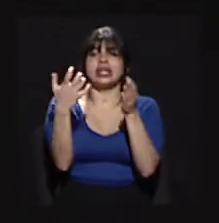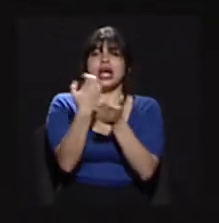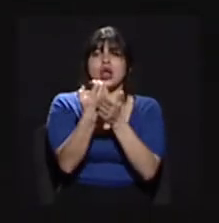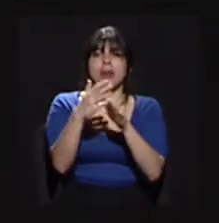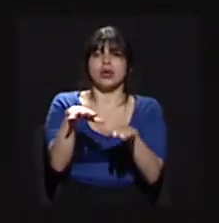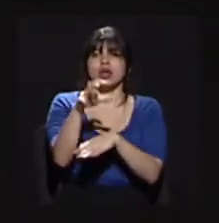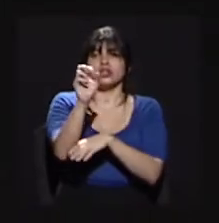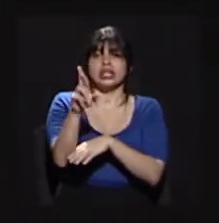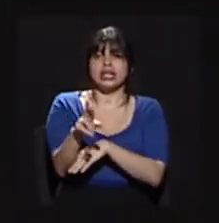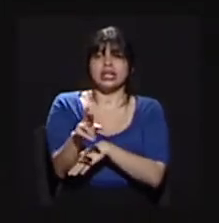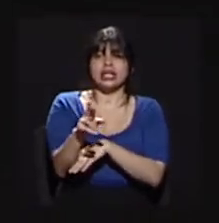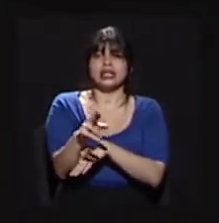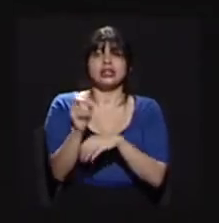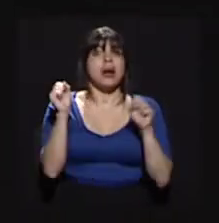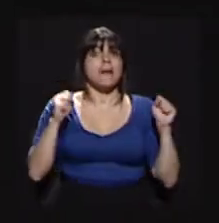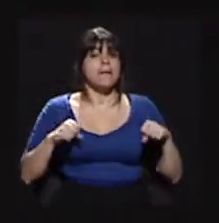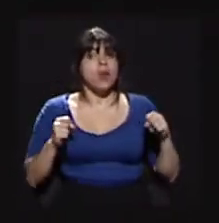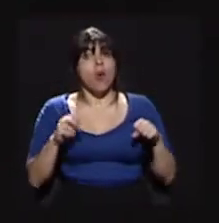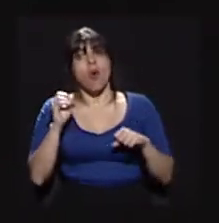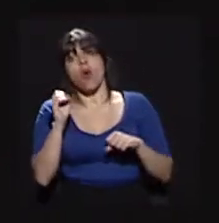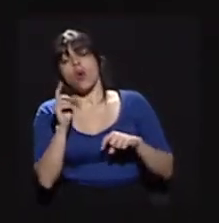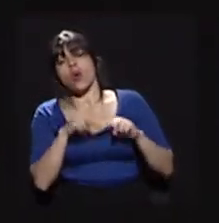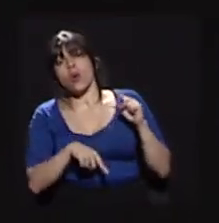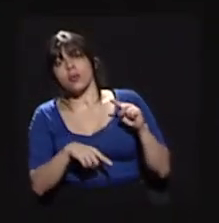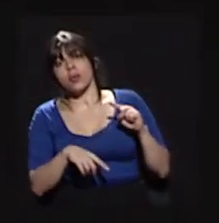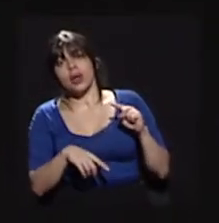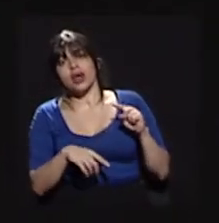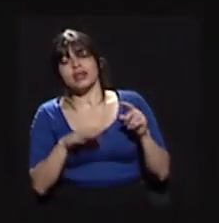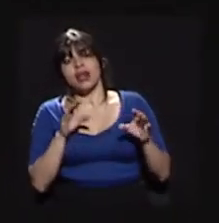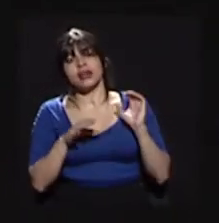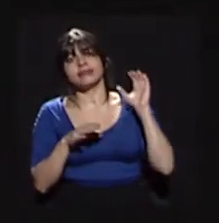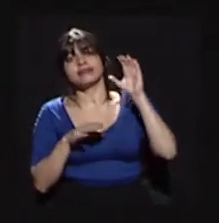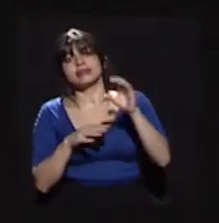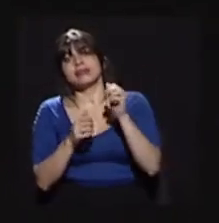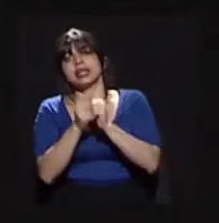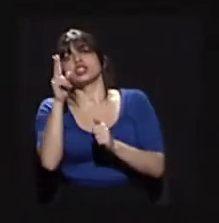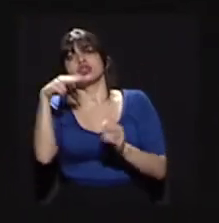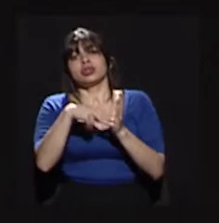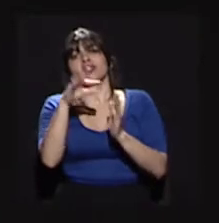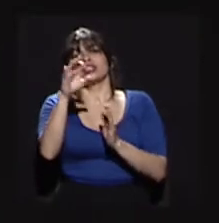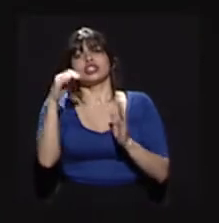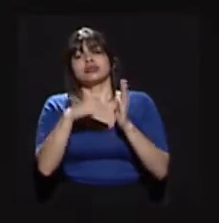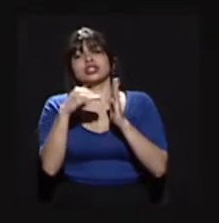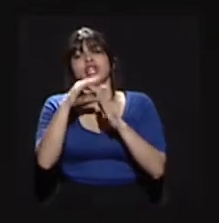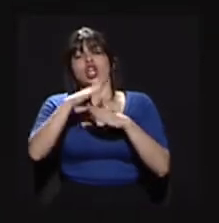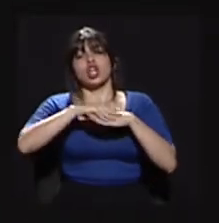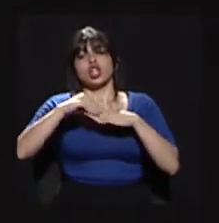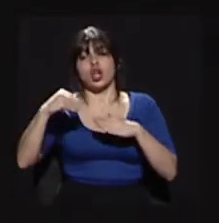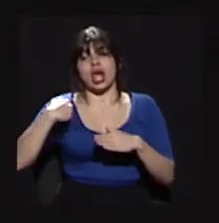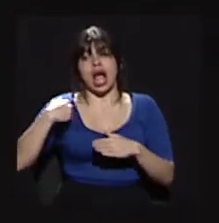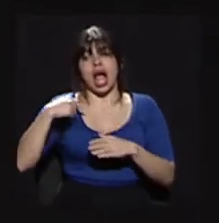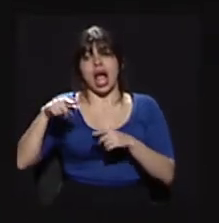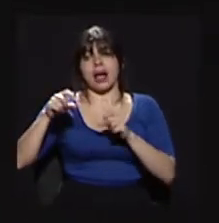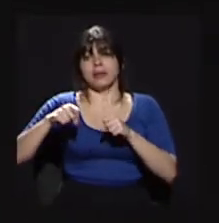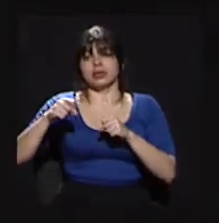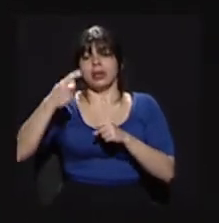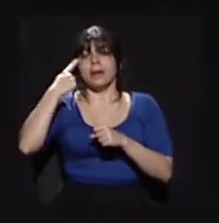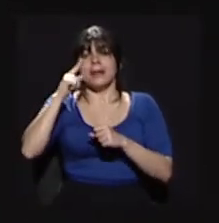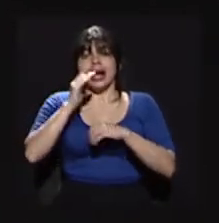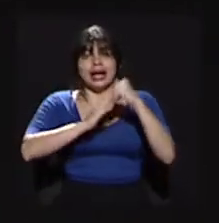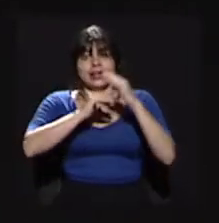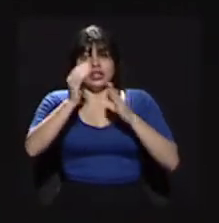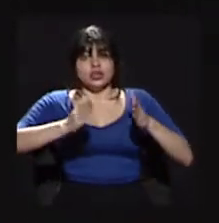costarricense se podrá o no se podrá invertir los más de 2.900 millones de dólares que tenemos disponibles para hacer